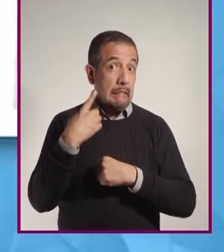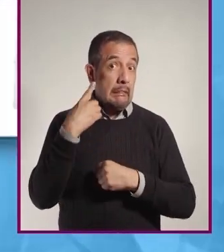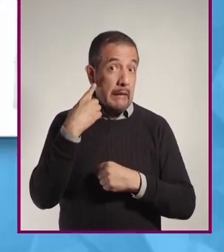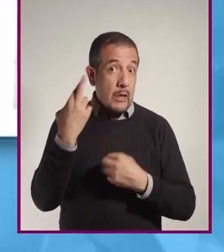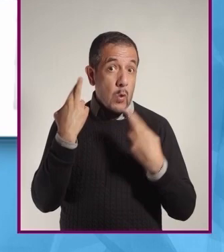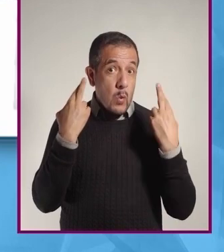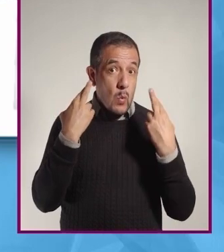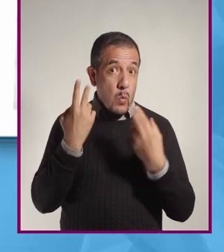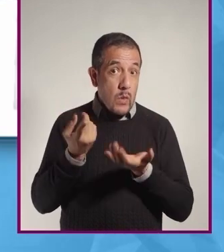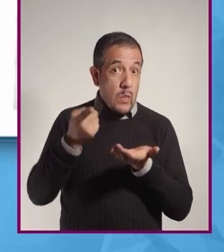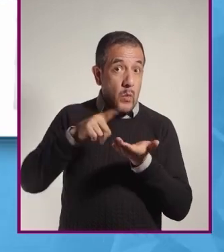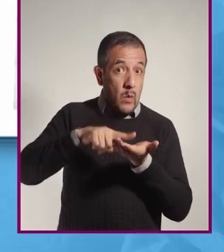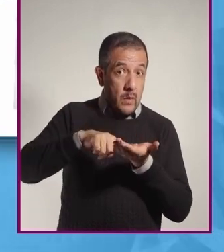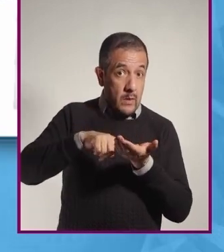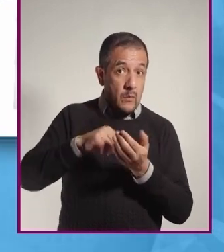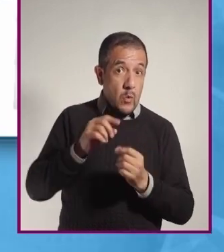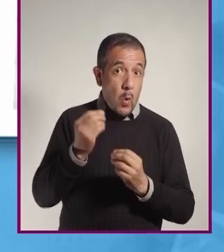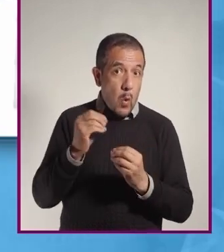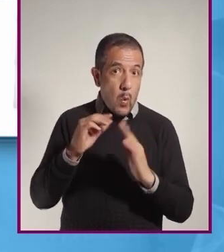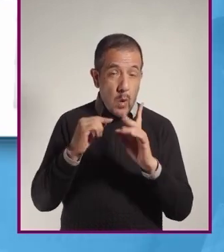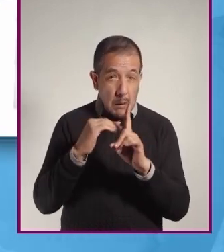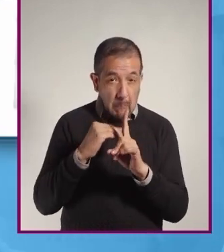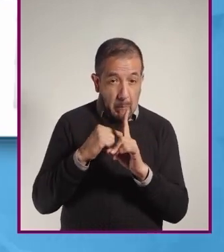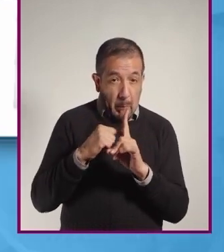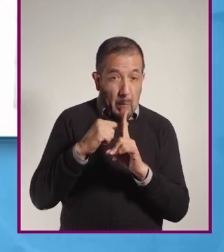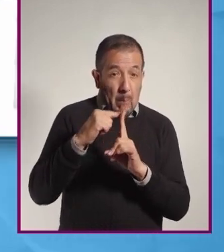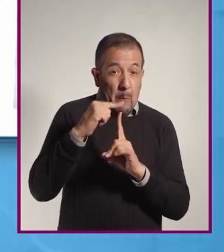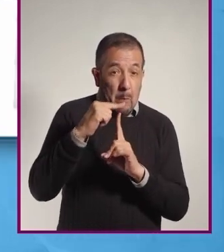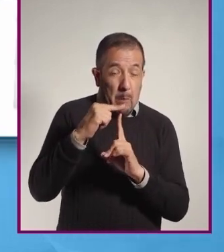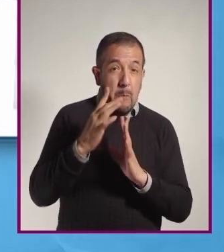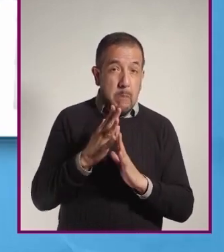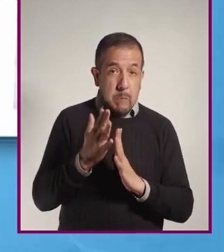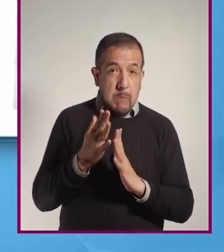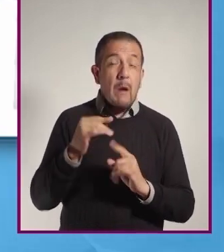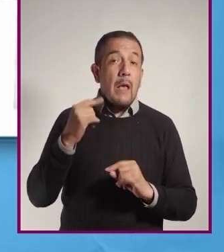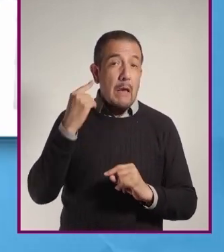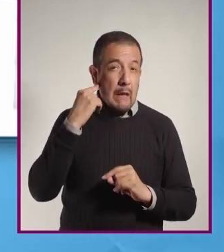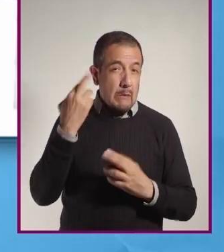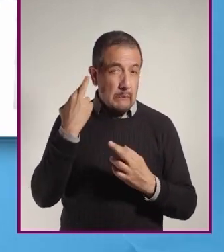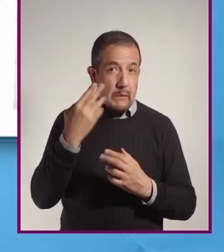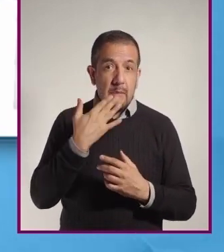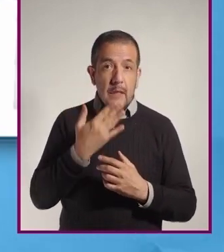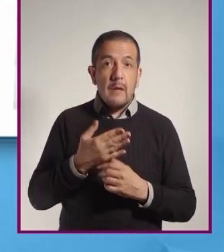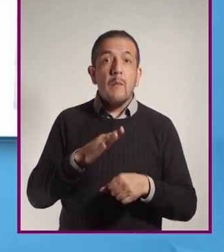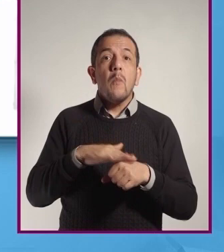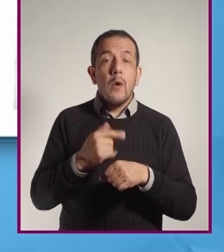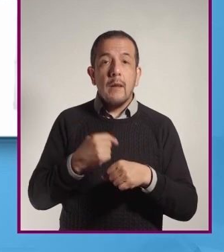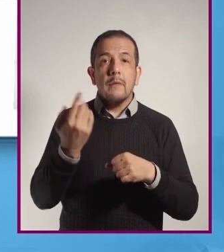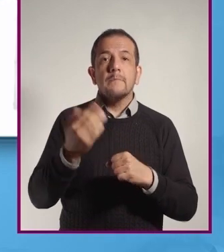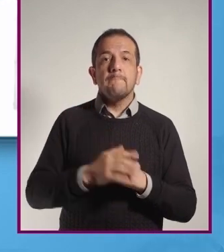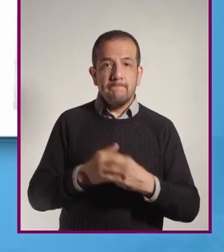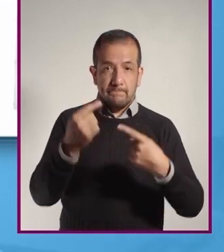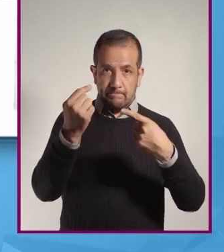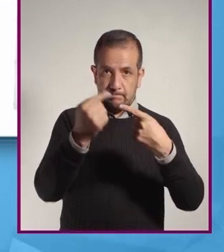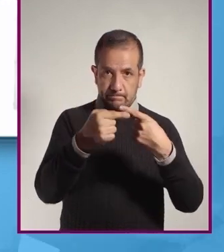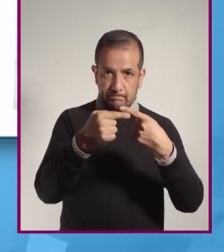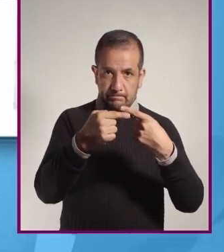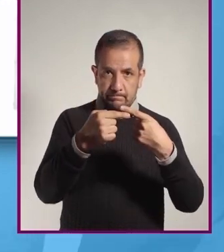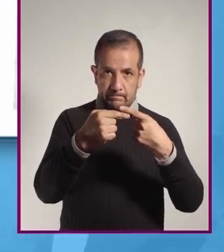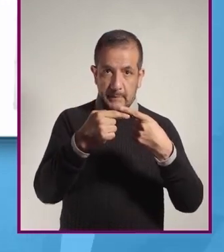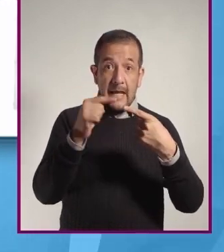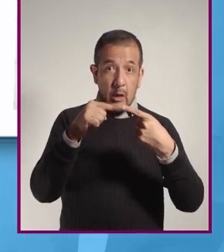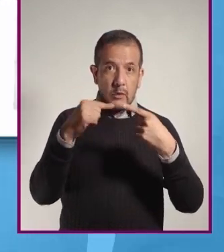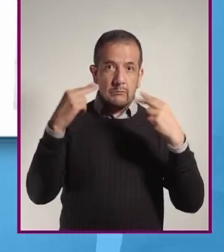el ruido o los volúmenes muy altos de los sonidos son básicamente dado por tres cosas. Uno es